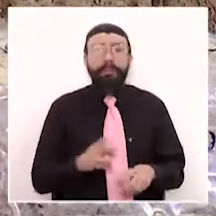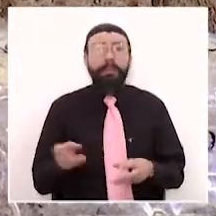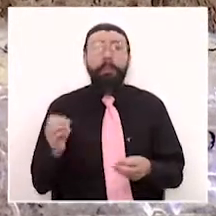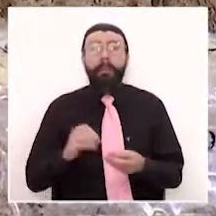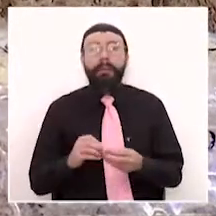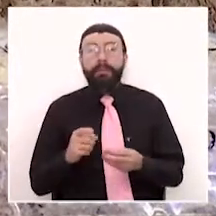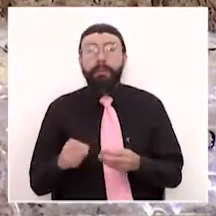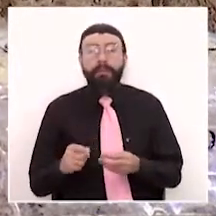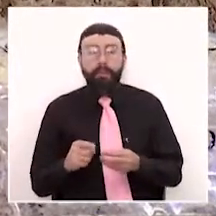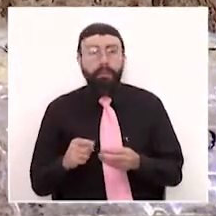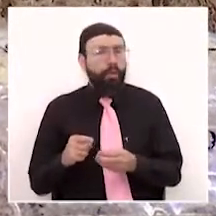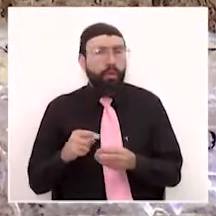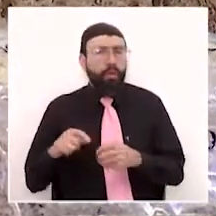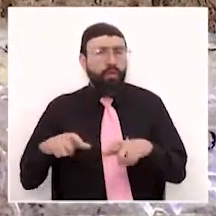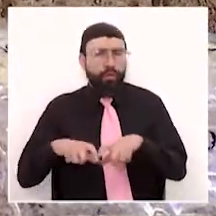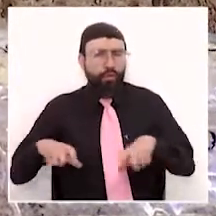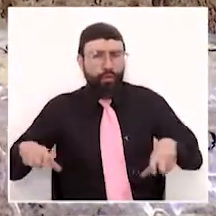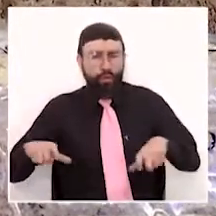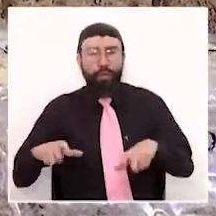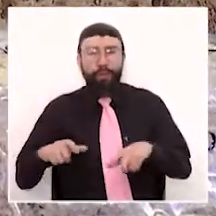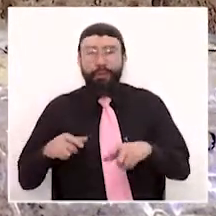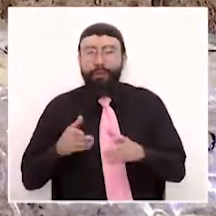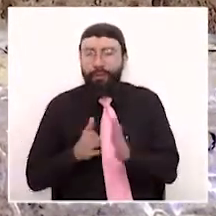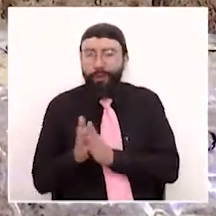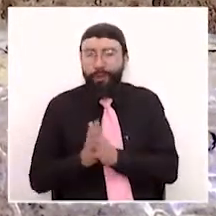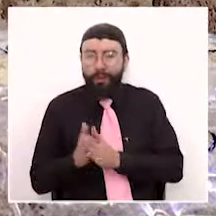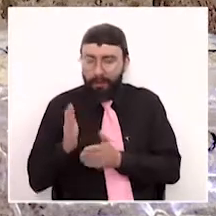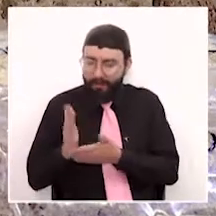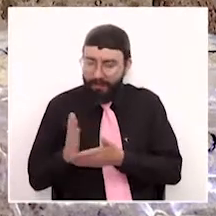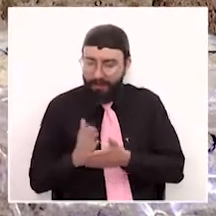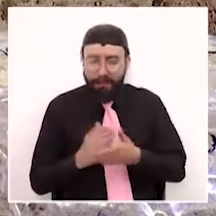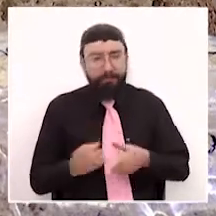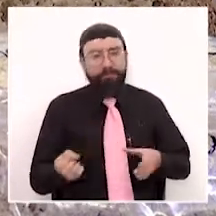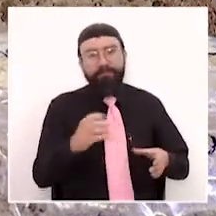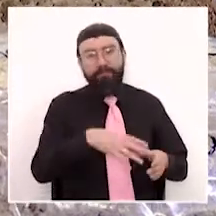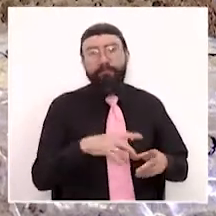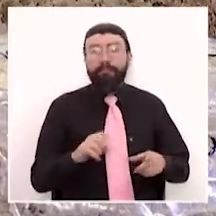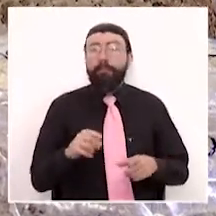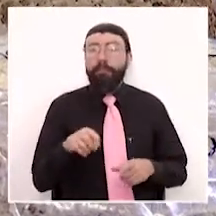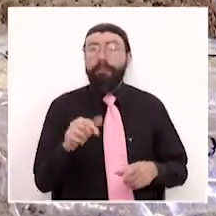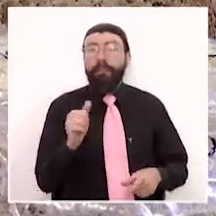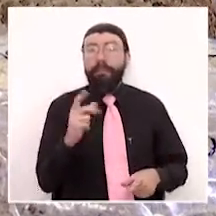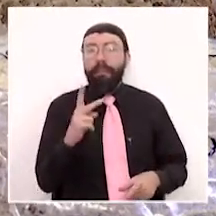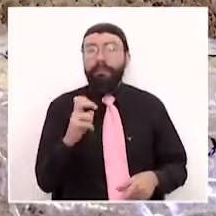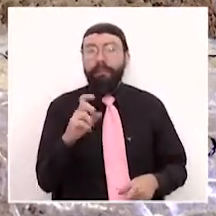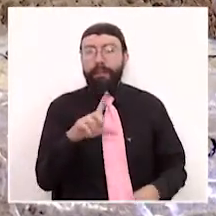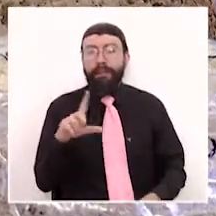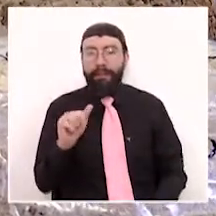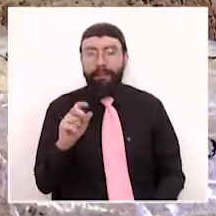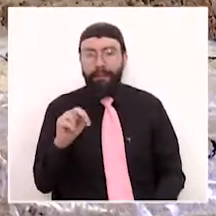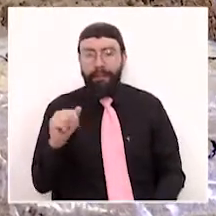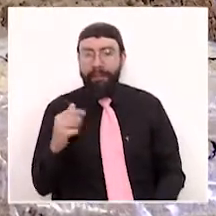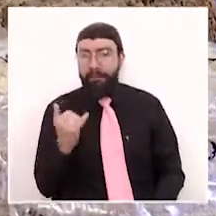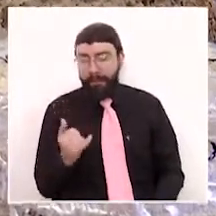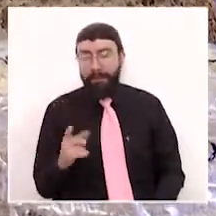trozos de chocolate artesanal. También tiene avellanas, que también es un fruto seco, pues muy, muy saludable. Bueno, acá pasando